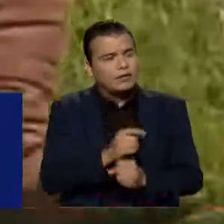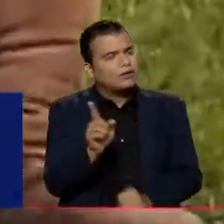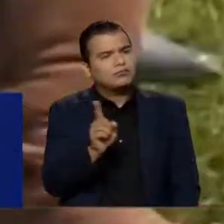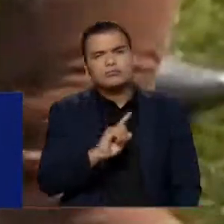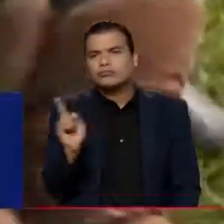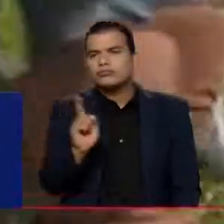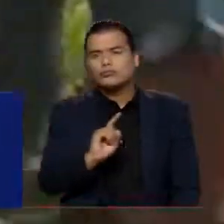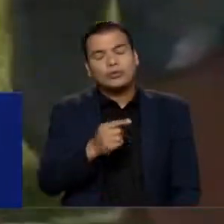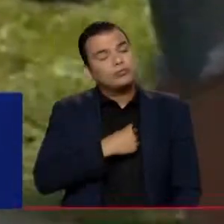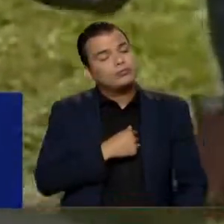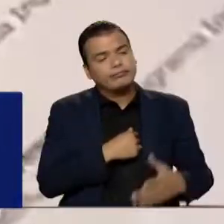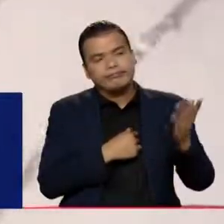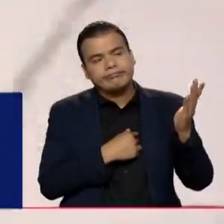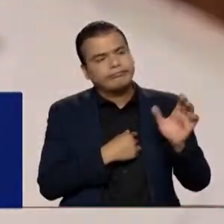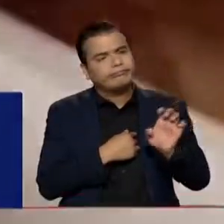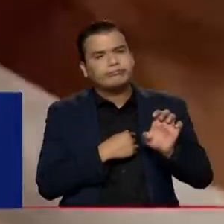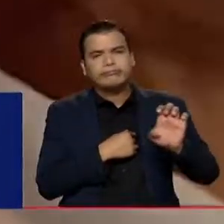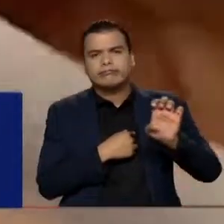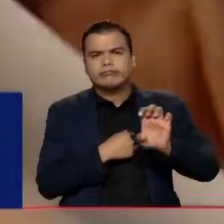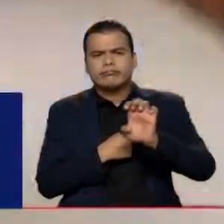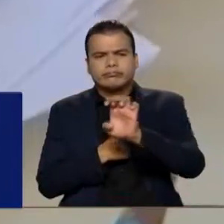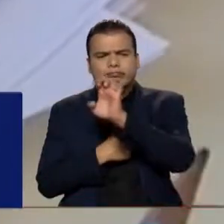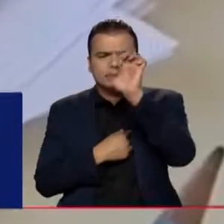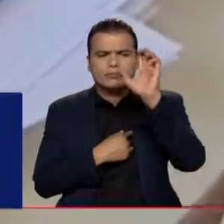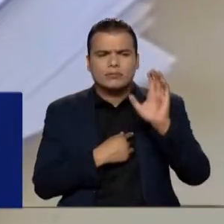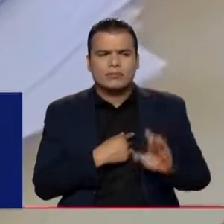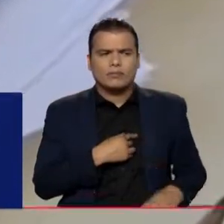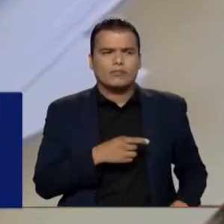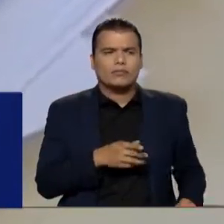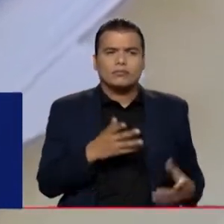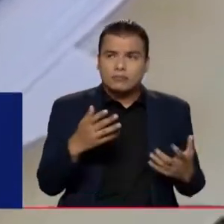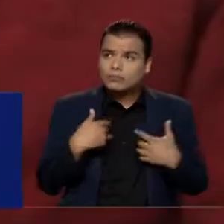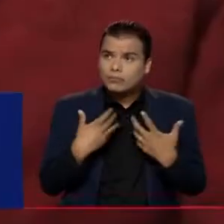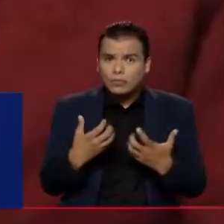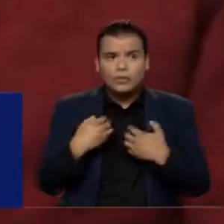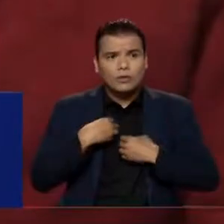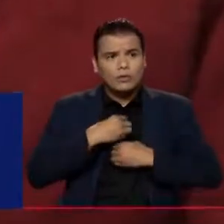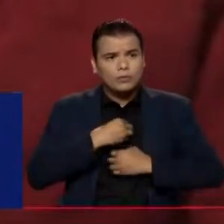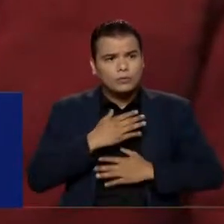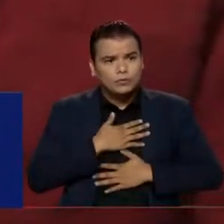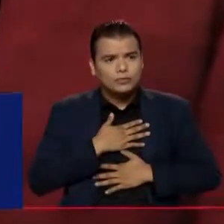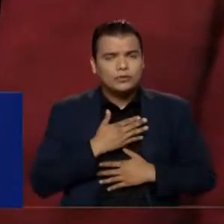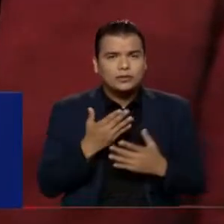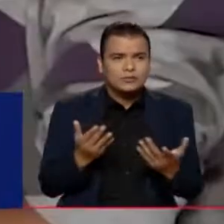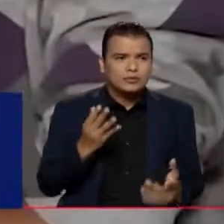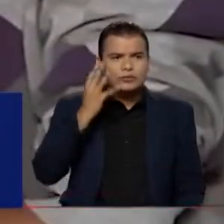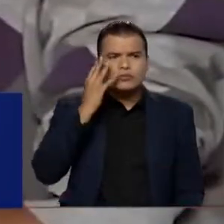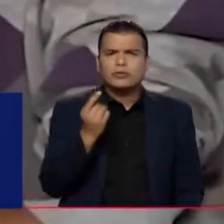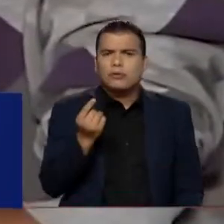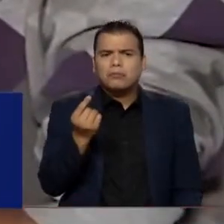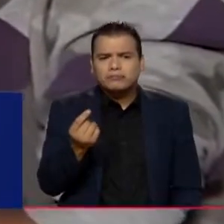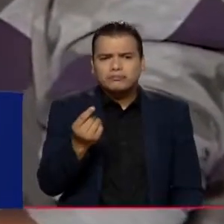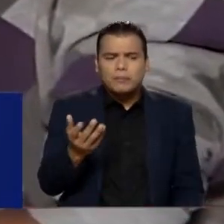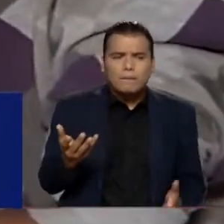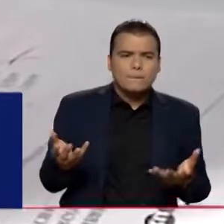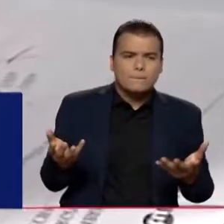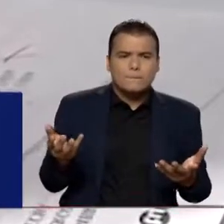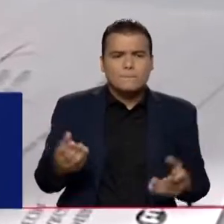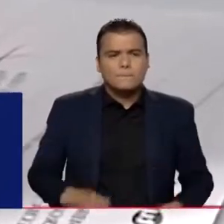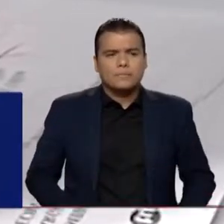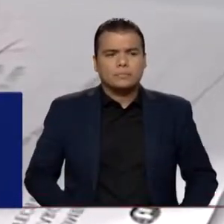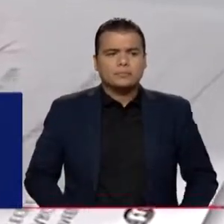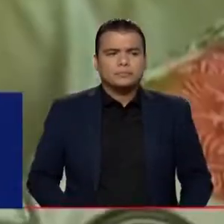simplemente rechazan las hojas de vida, las oportunidades que uno lleva, lo poco y nada como experiencia laboral que uno ha conseguido.